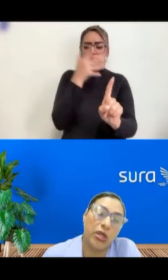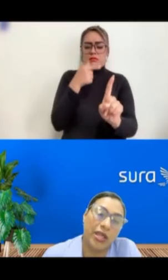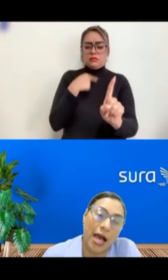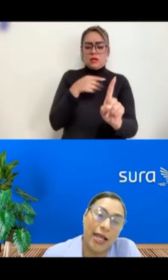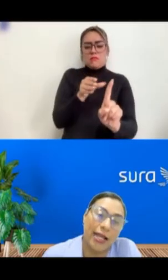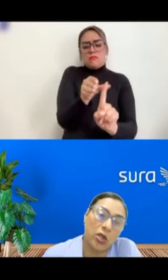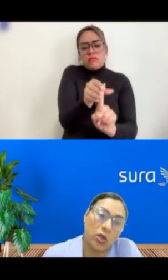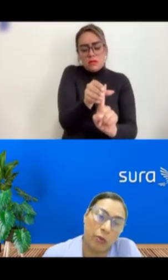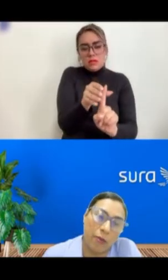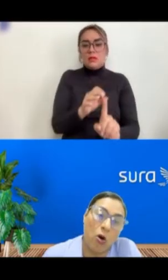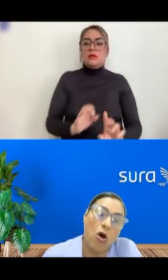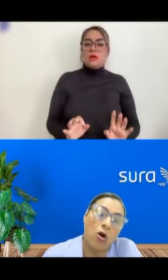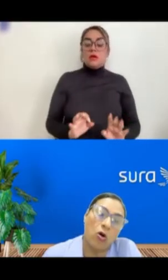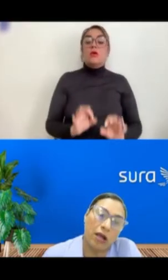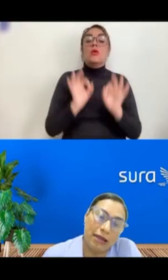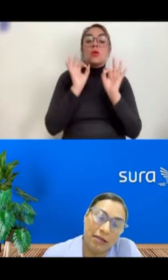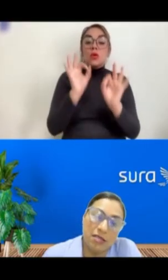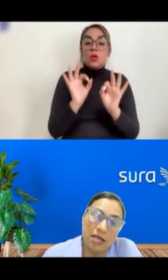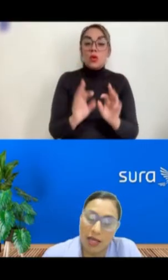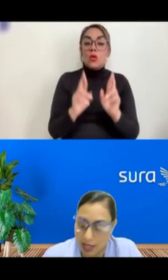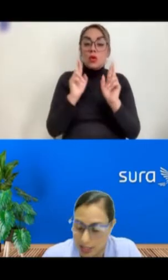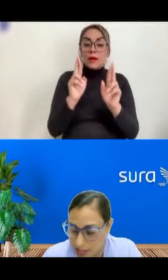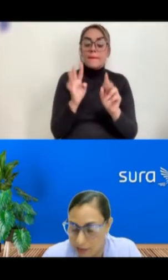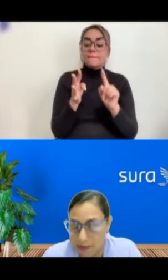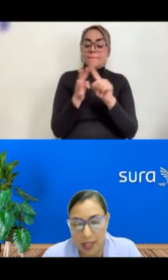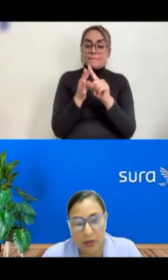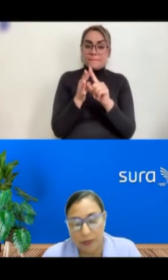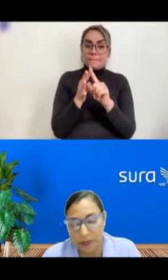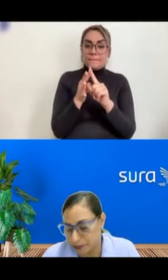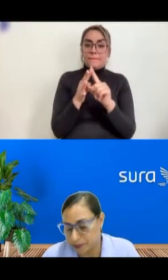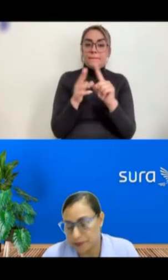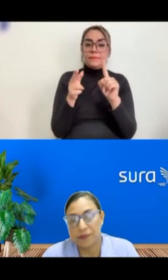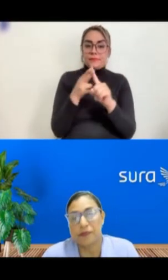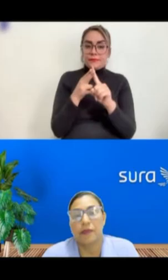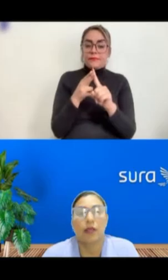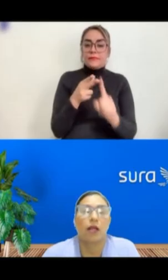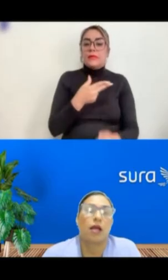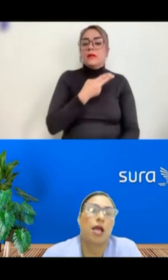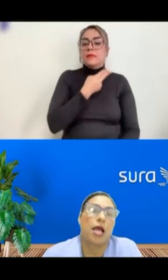paciente. Entonces lo ideal es que lo tomemos con el índice y el del medio.